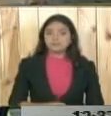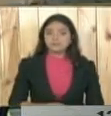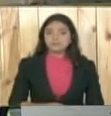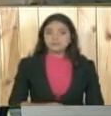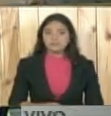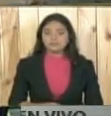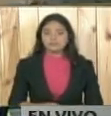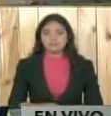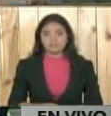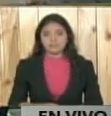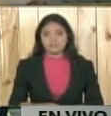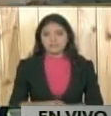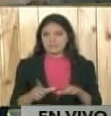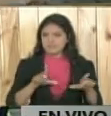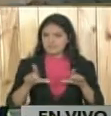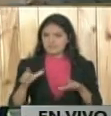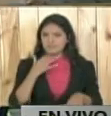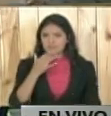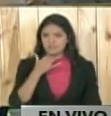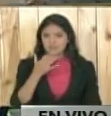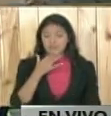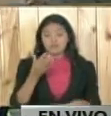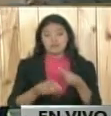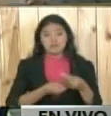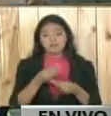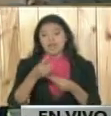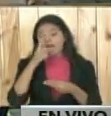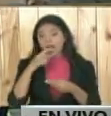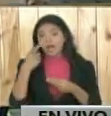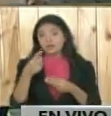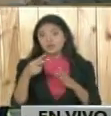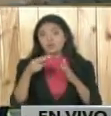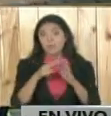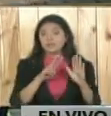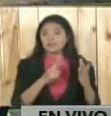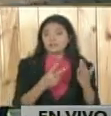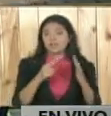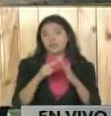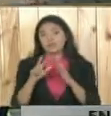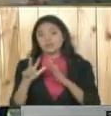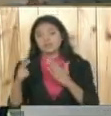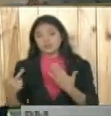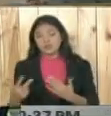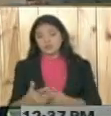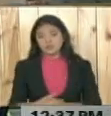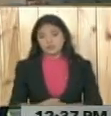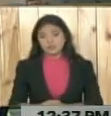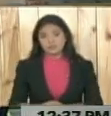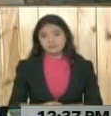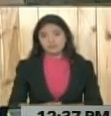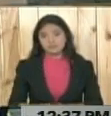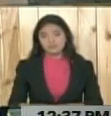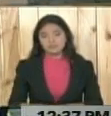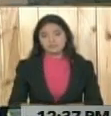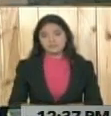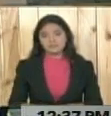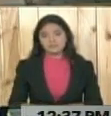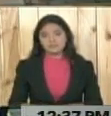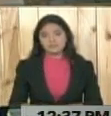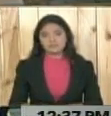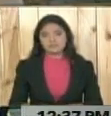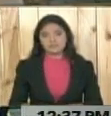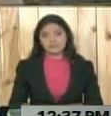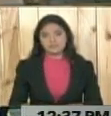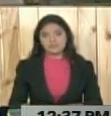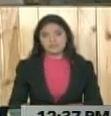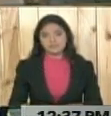ya concretando algo que se va a desarrollar en los años 2017 y 18. Javier, Pedro, Ernesto, Cilia,